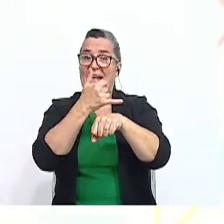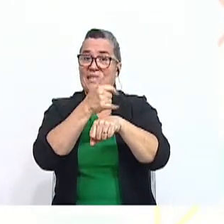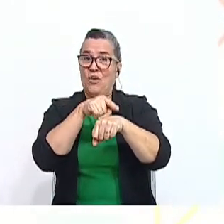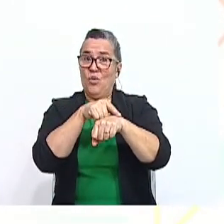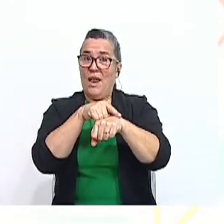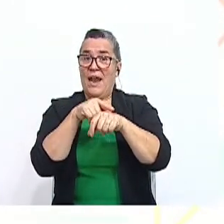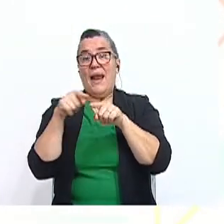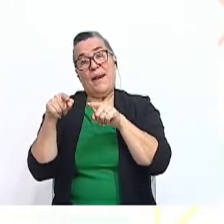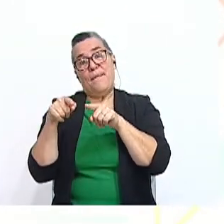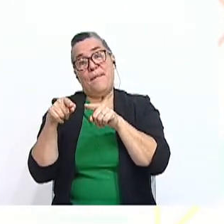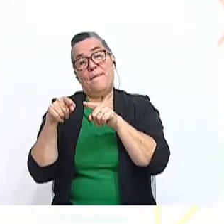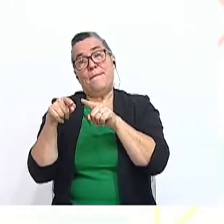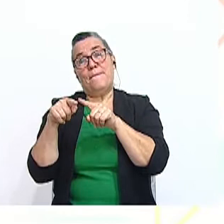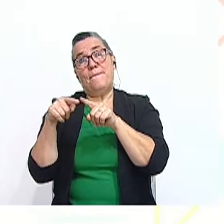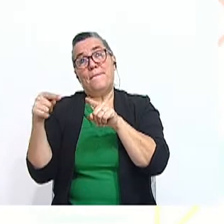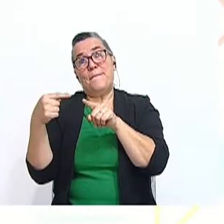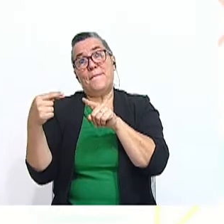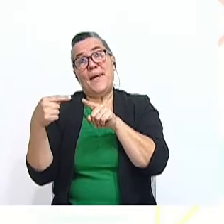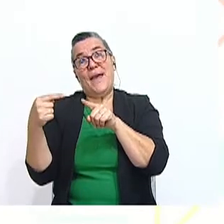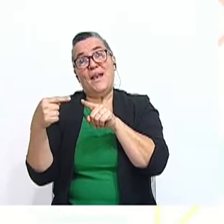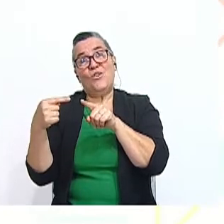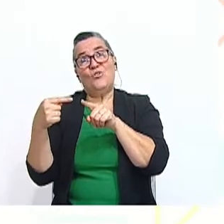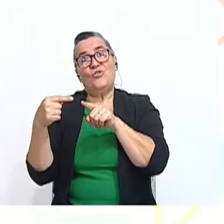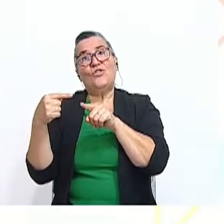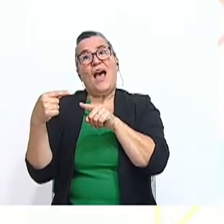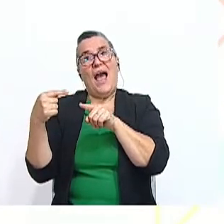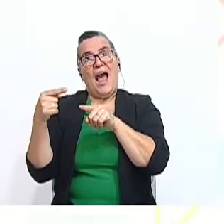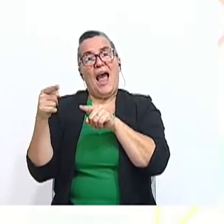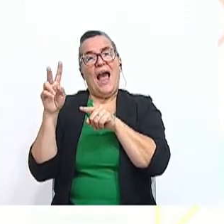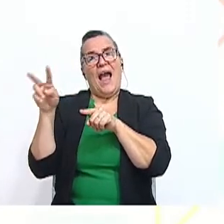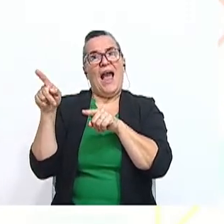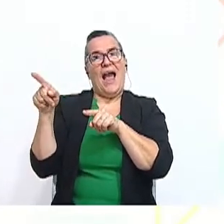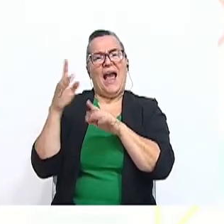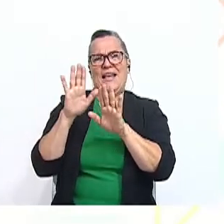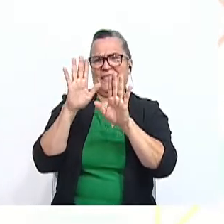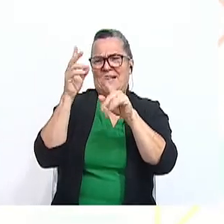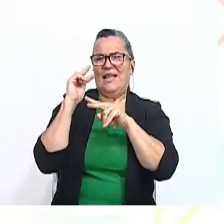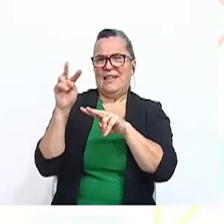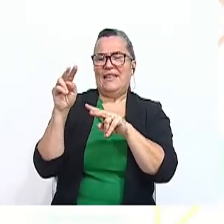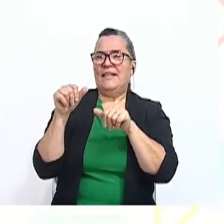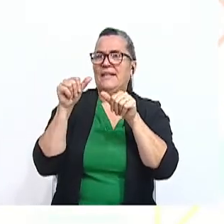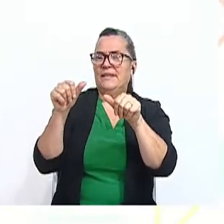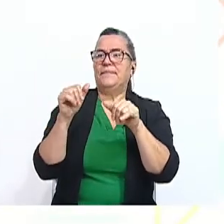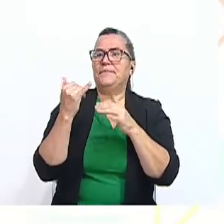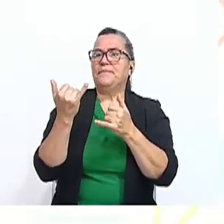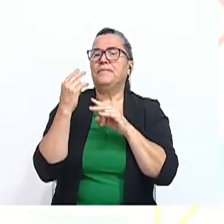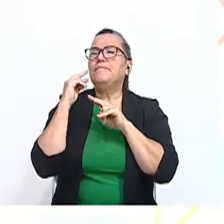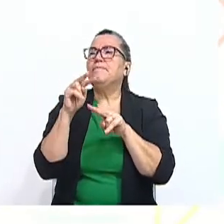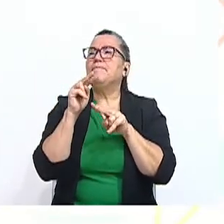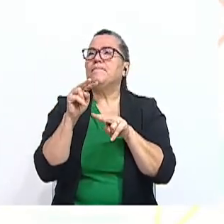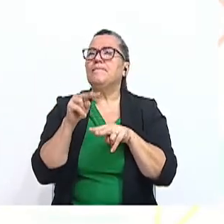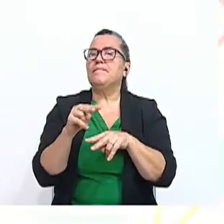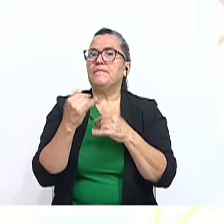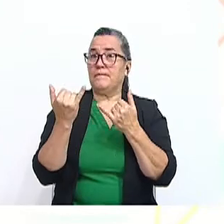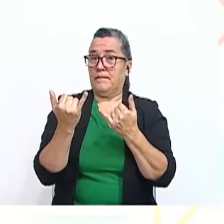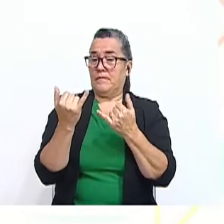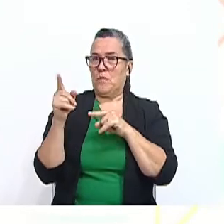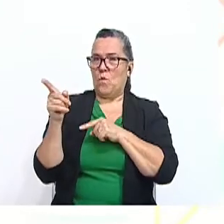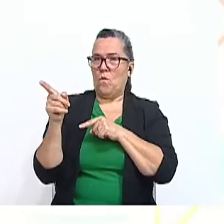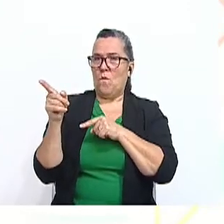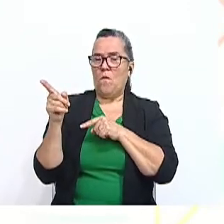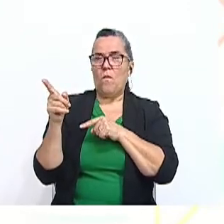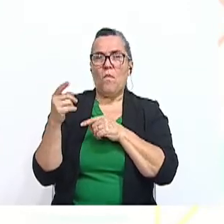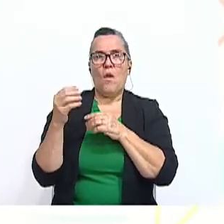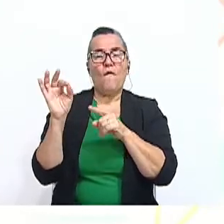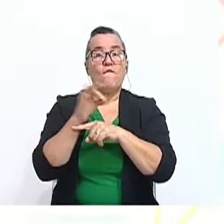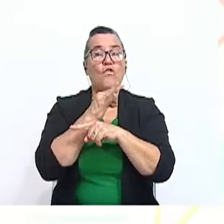celular. ¿Cómo vamos hasta este momento? Muy bien, excelente. Ahora, observemos acá. Ahora vamos a determinar